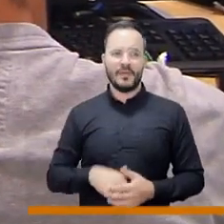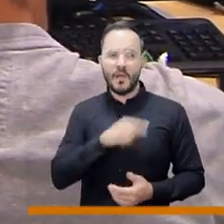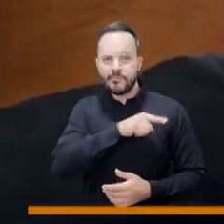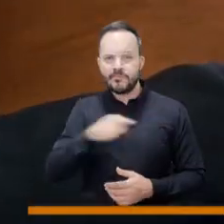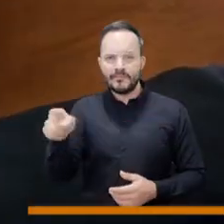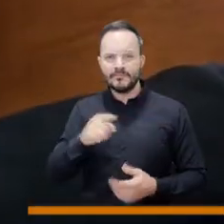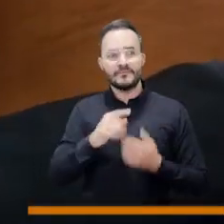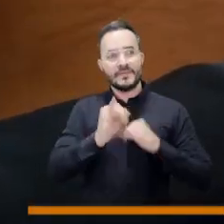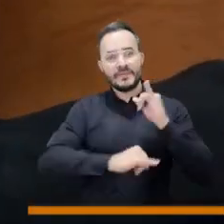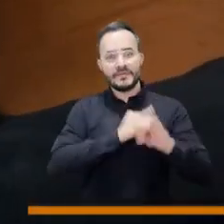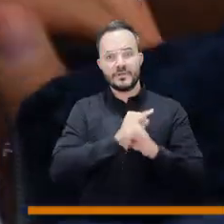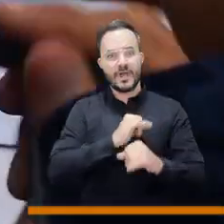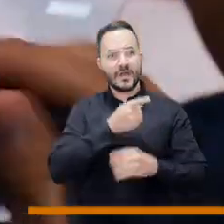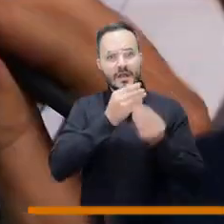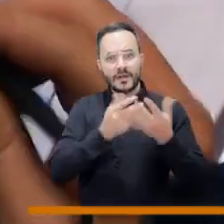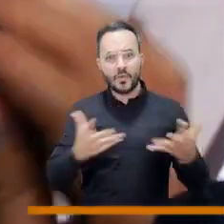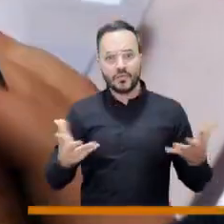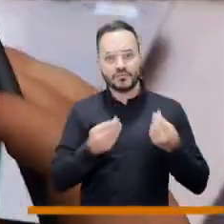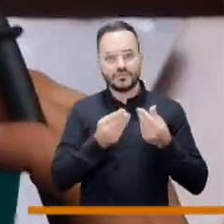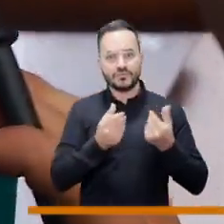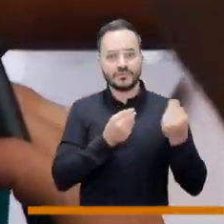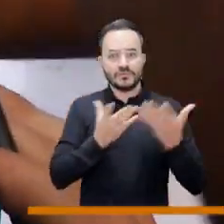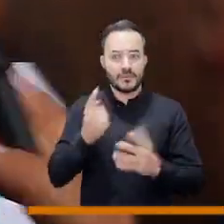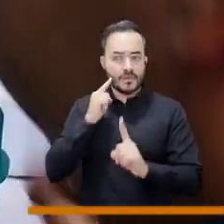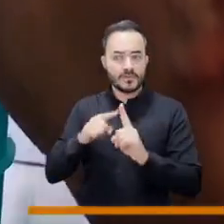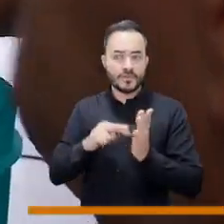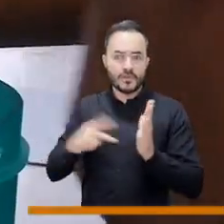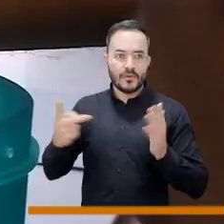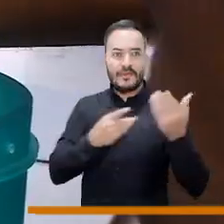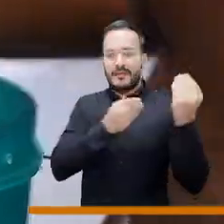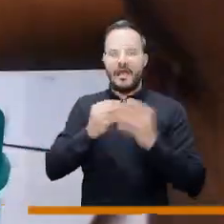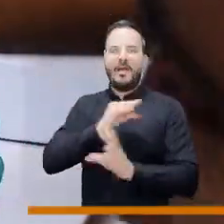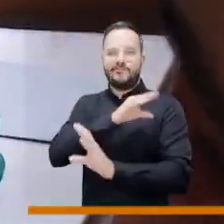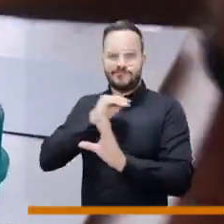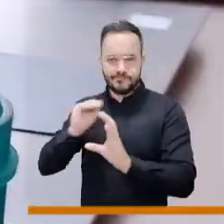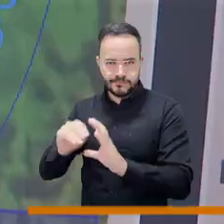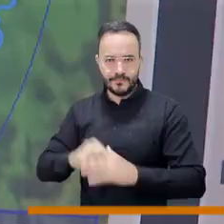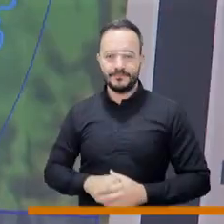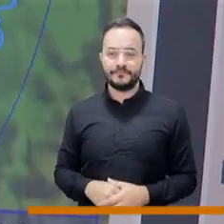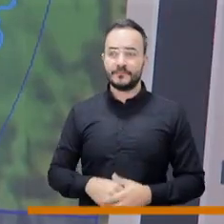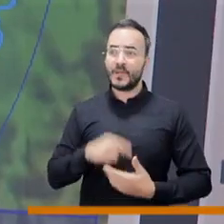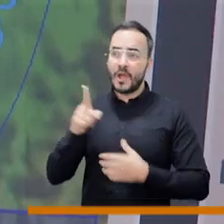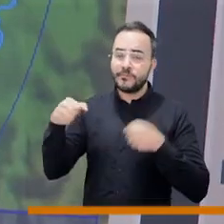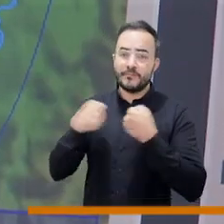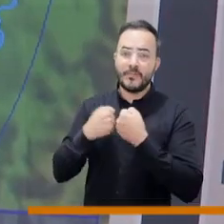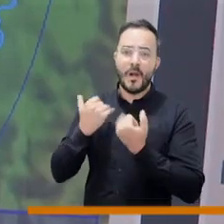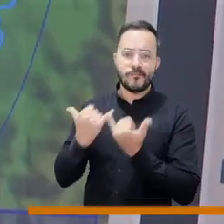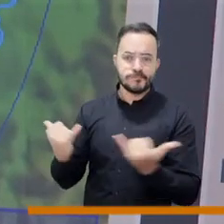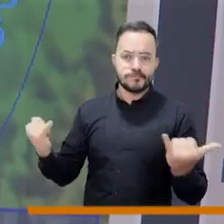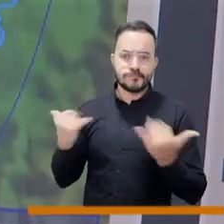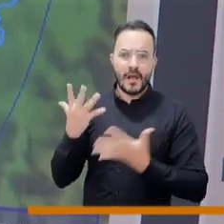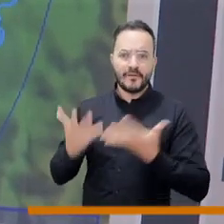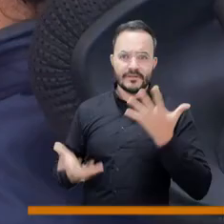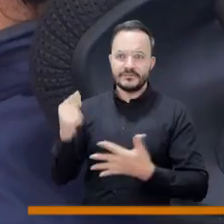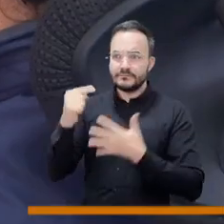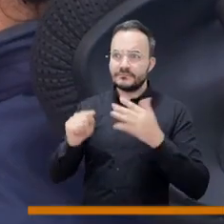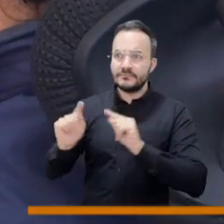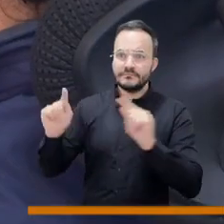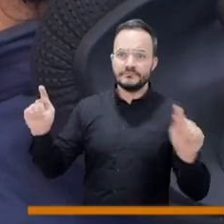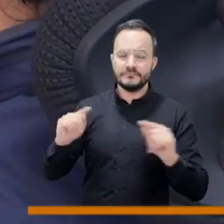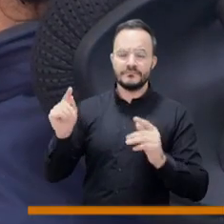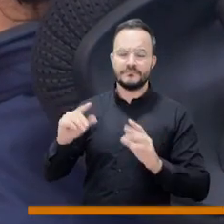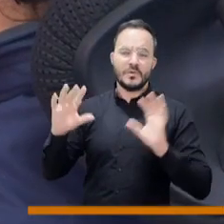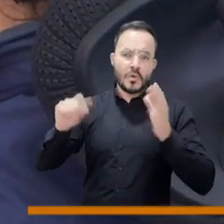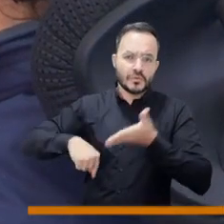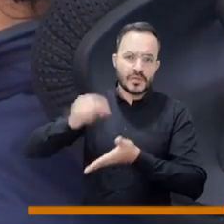de los recursos que vengan por cooperación internacional vayan a este fondo, que muchos de los convenios y contratos que se